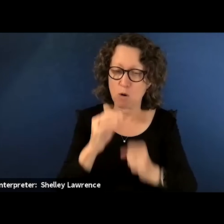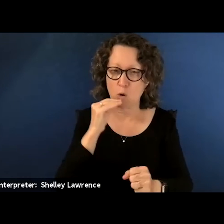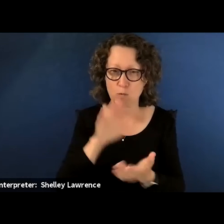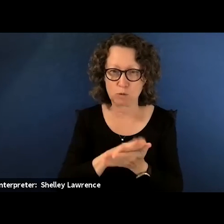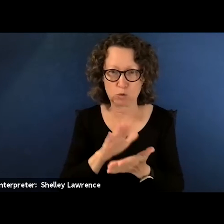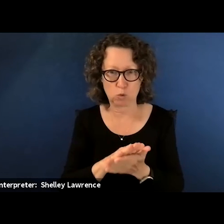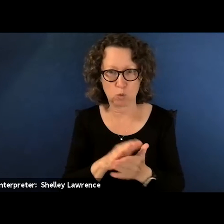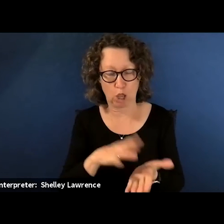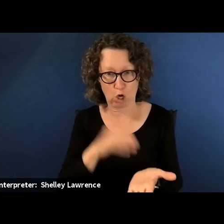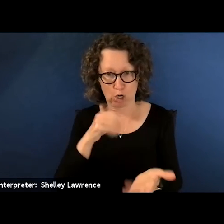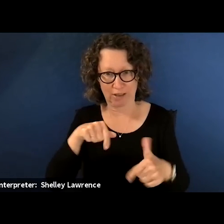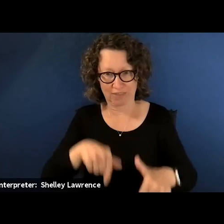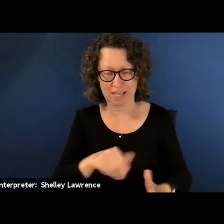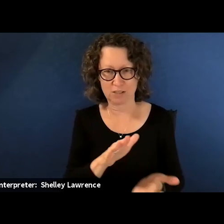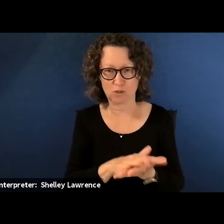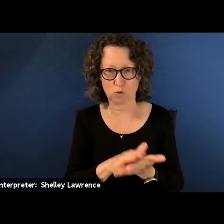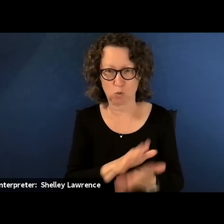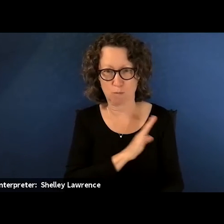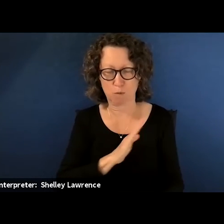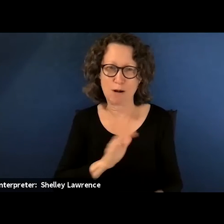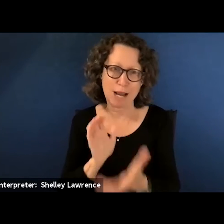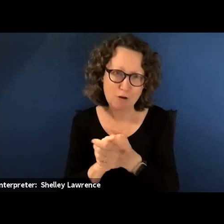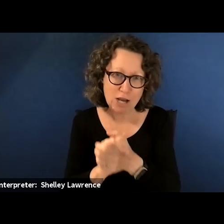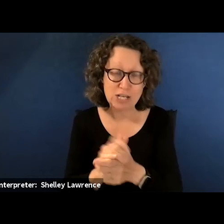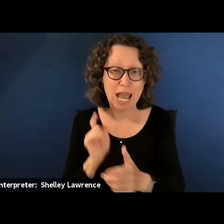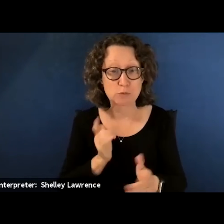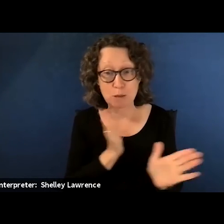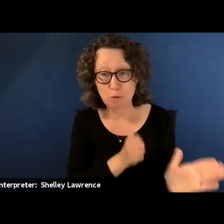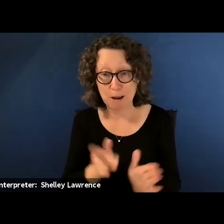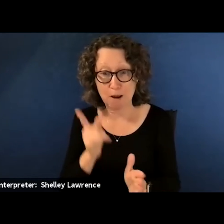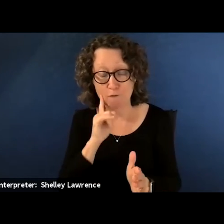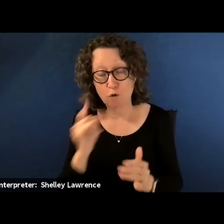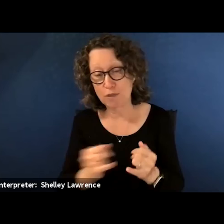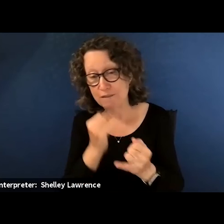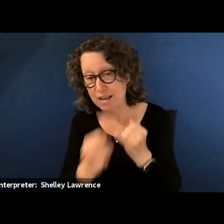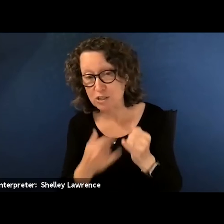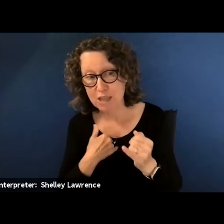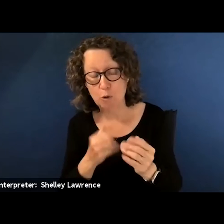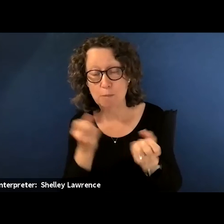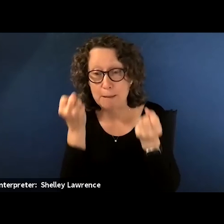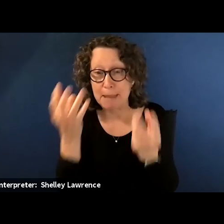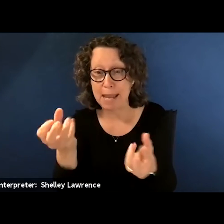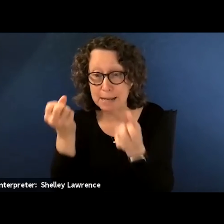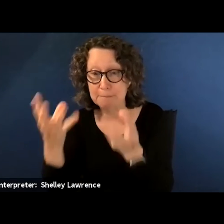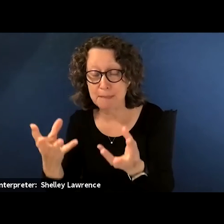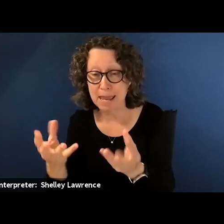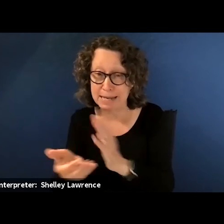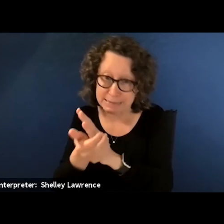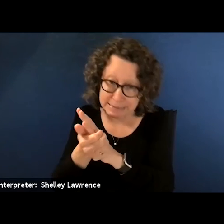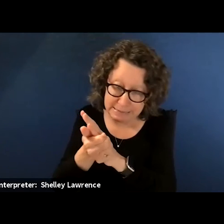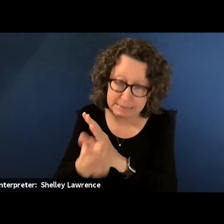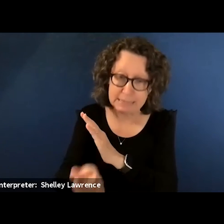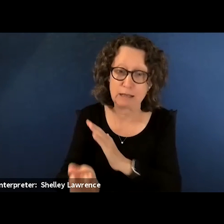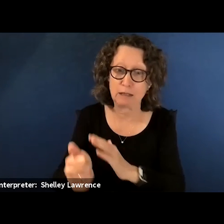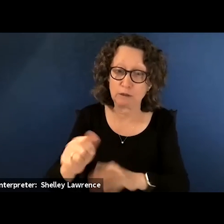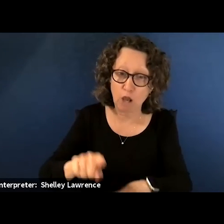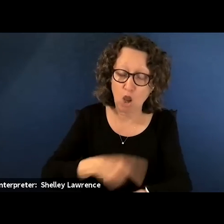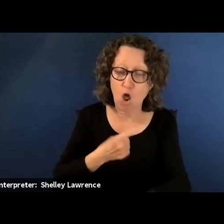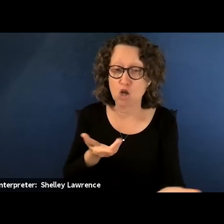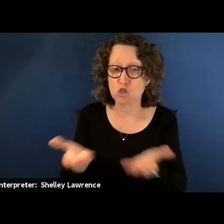mejor equipo de mercadotecnia que este consejo de educación.